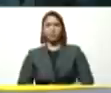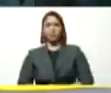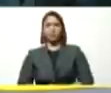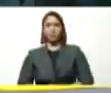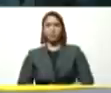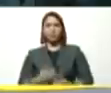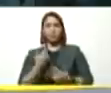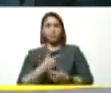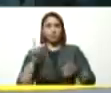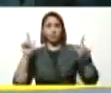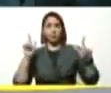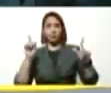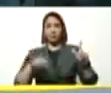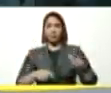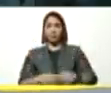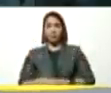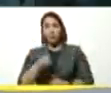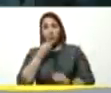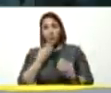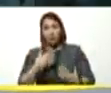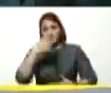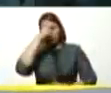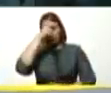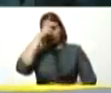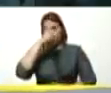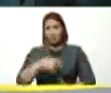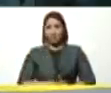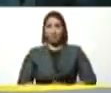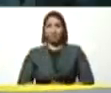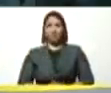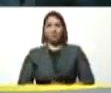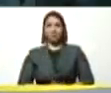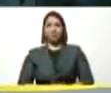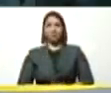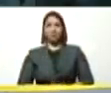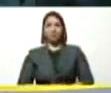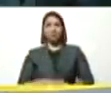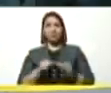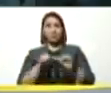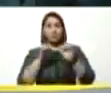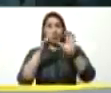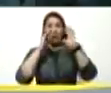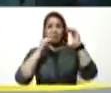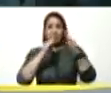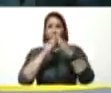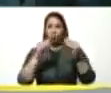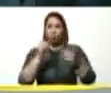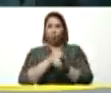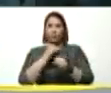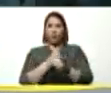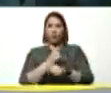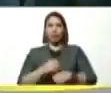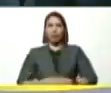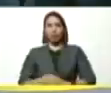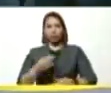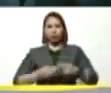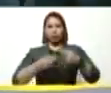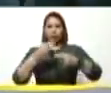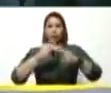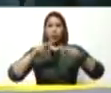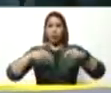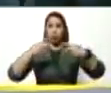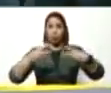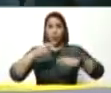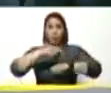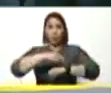y libertarias. Bueno, Falcón, Víctor Clark, sigan atentos a todo el trabajo, construyendo la nueva